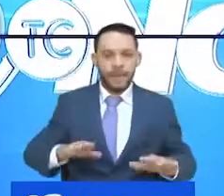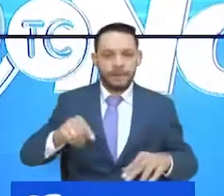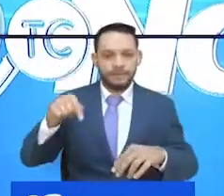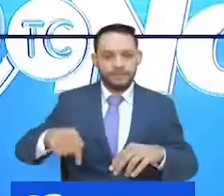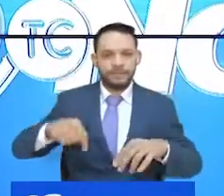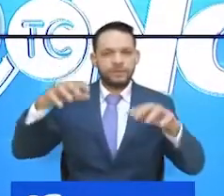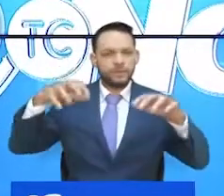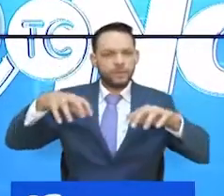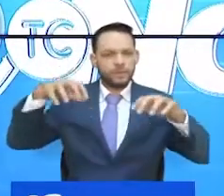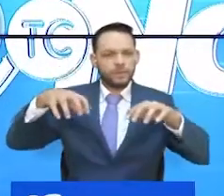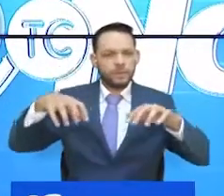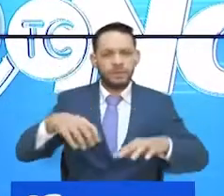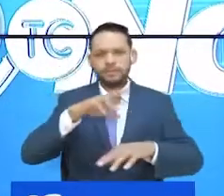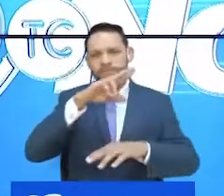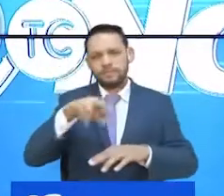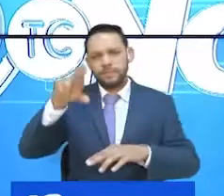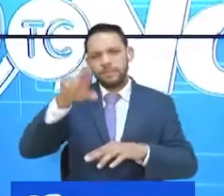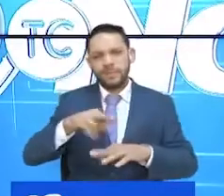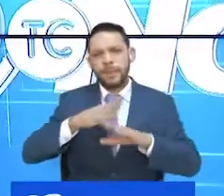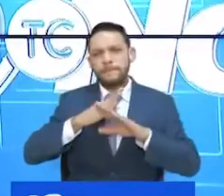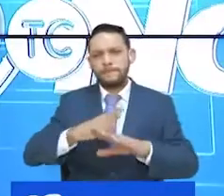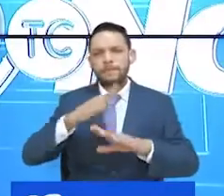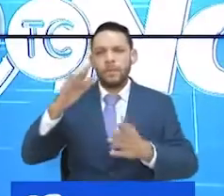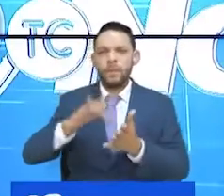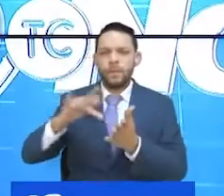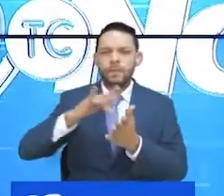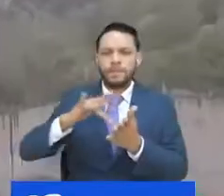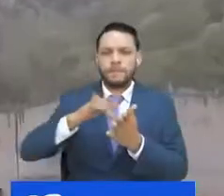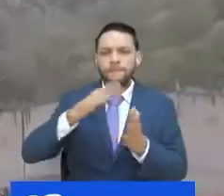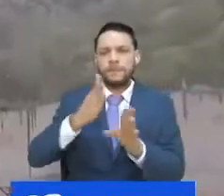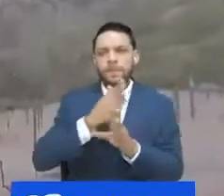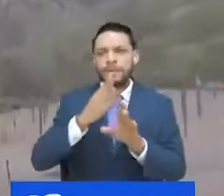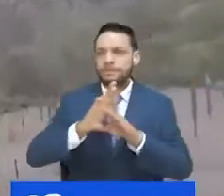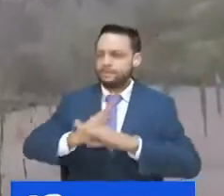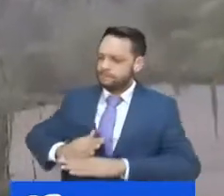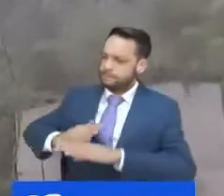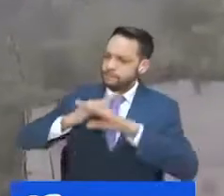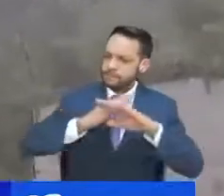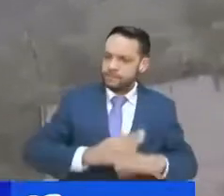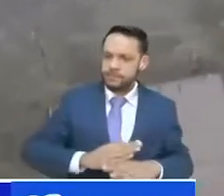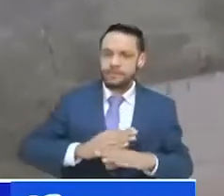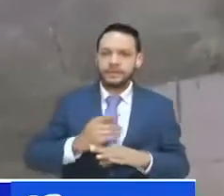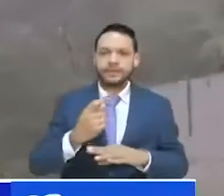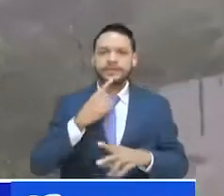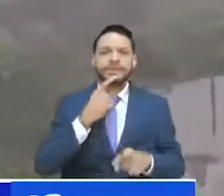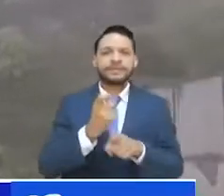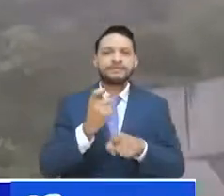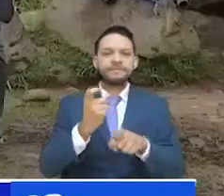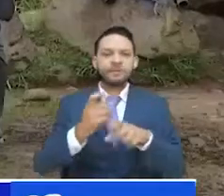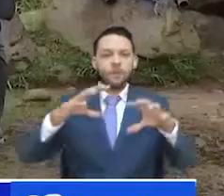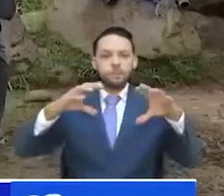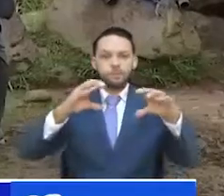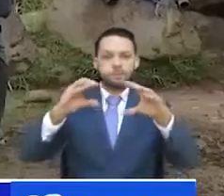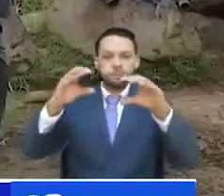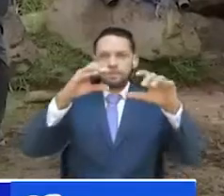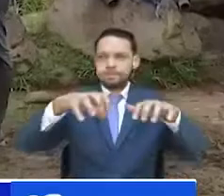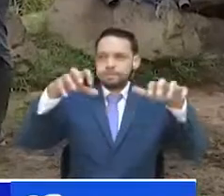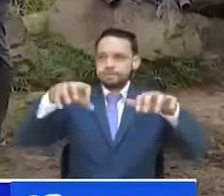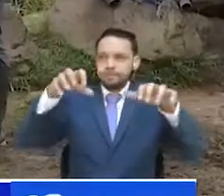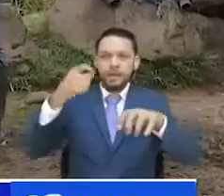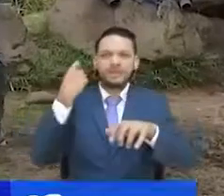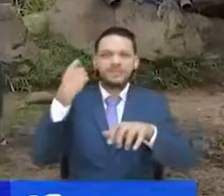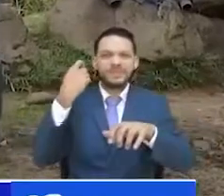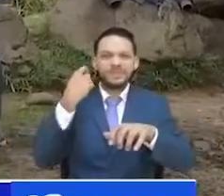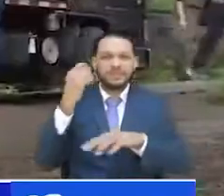temporada invernal. Esto con el fin de evitar emergencias. Las actuales condiciones climáticas y el reciente hecho sucedido